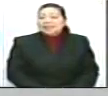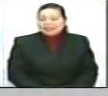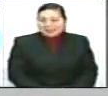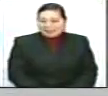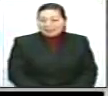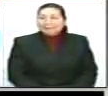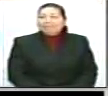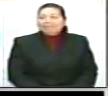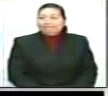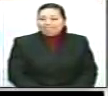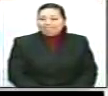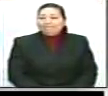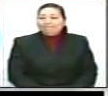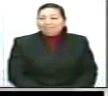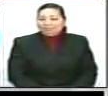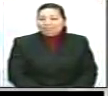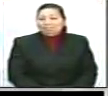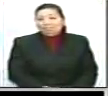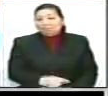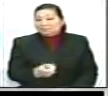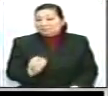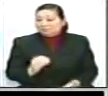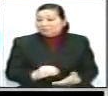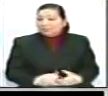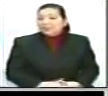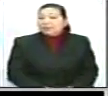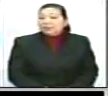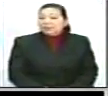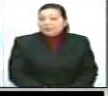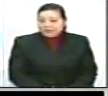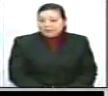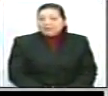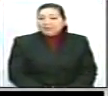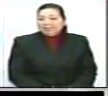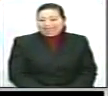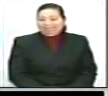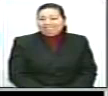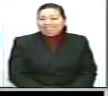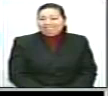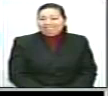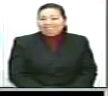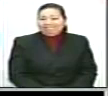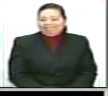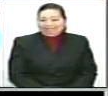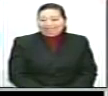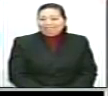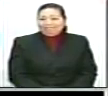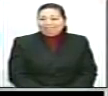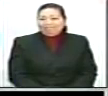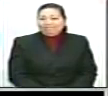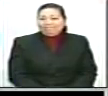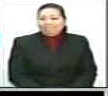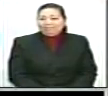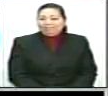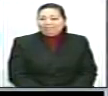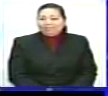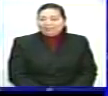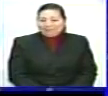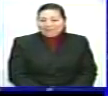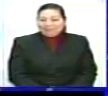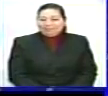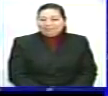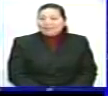por tu despacho informativo. No sé si quieres agregar algo más. No, nada, a ti. Muchas gracias, Elsa, por el pase. Adelante en estudios.